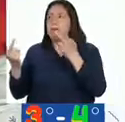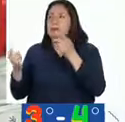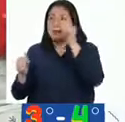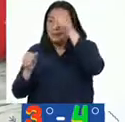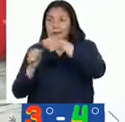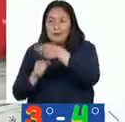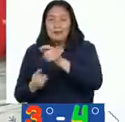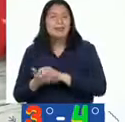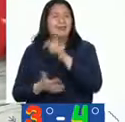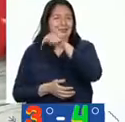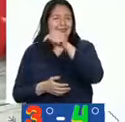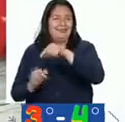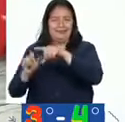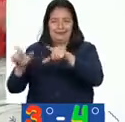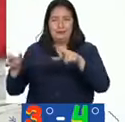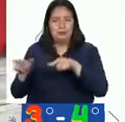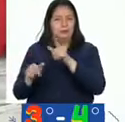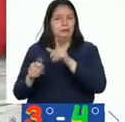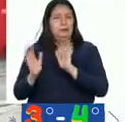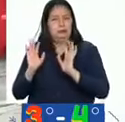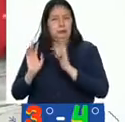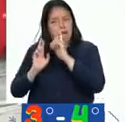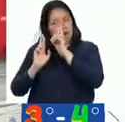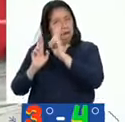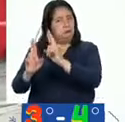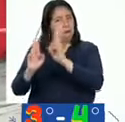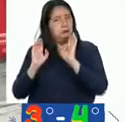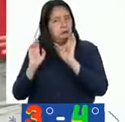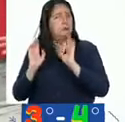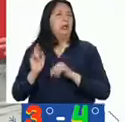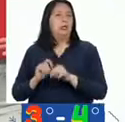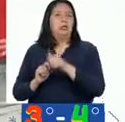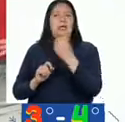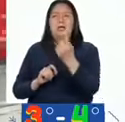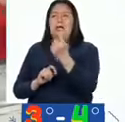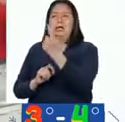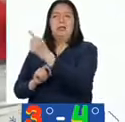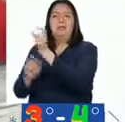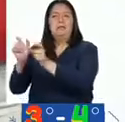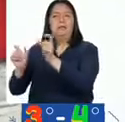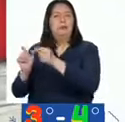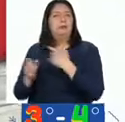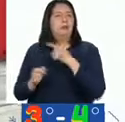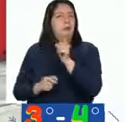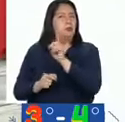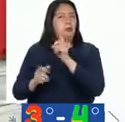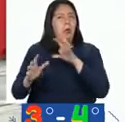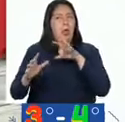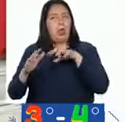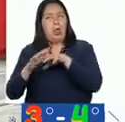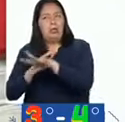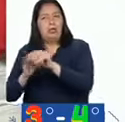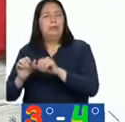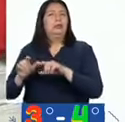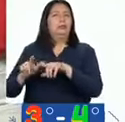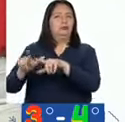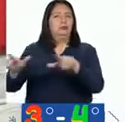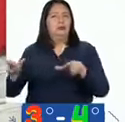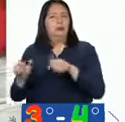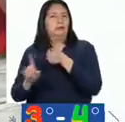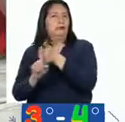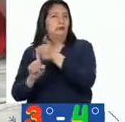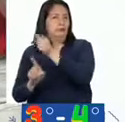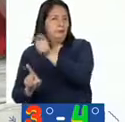¿Recuerdan? En este lugar, Pablo debía mantener un respeto y cuidado hacia cada persona y no invadir sus espacios